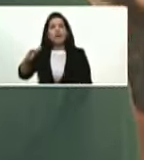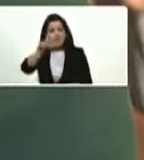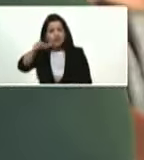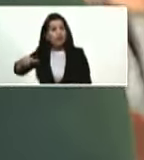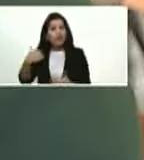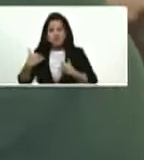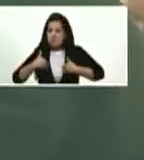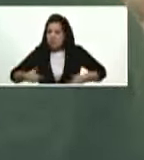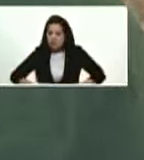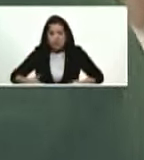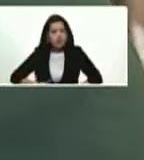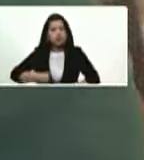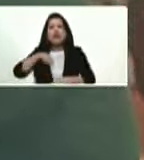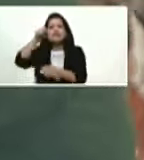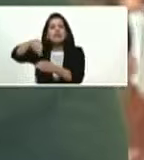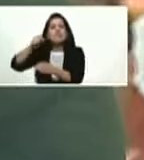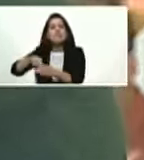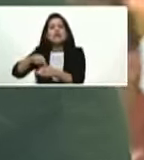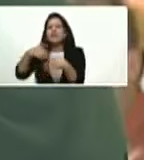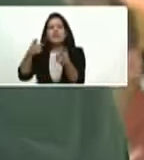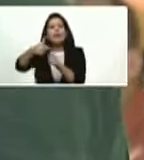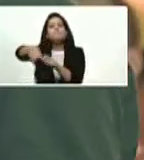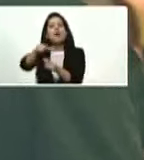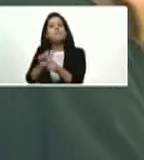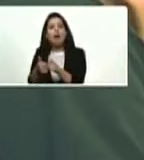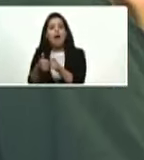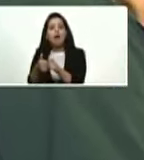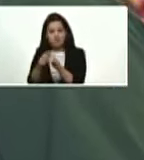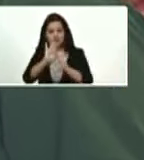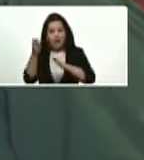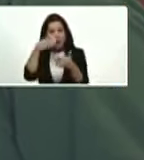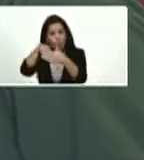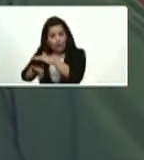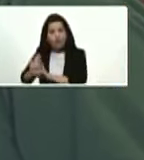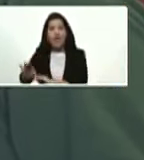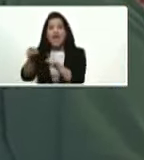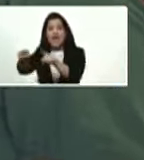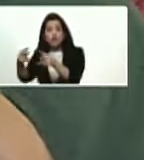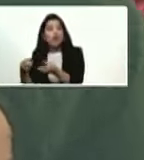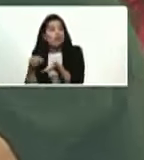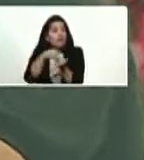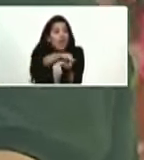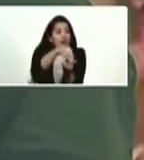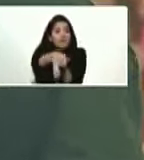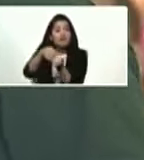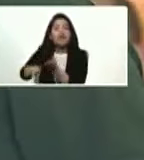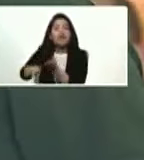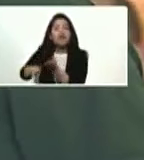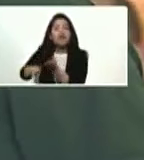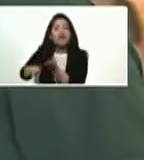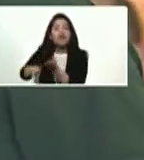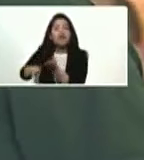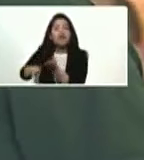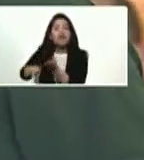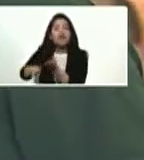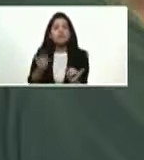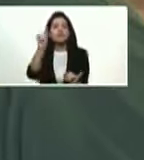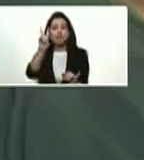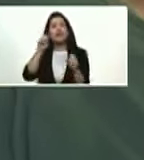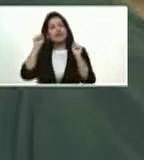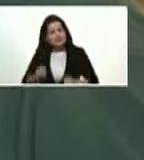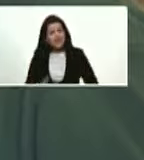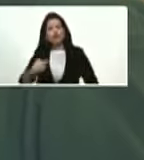ahorita está beneficiando más de 400 productores de papa, sustituyendo lo imposible que